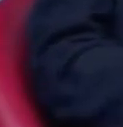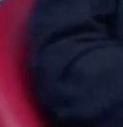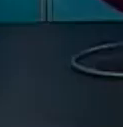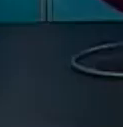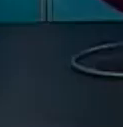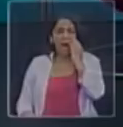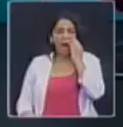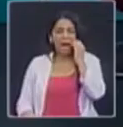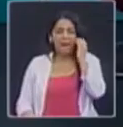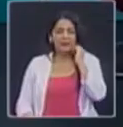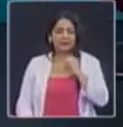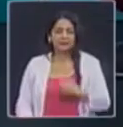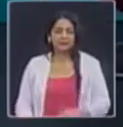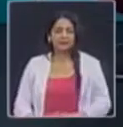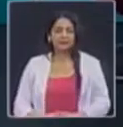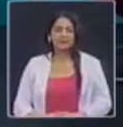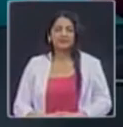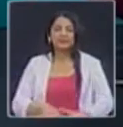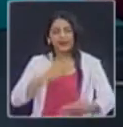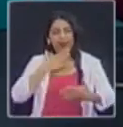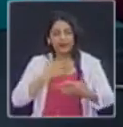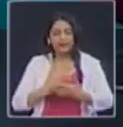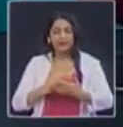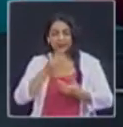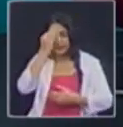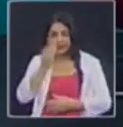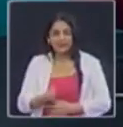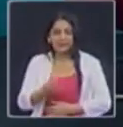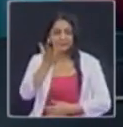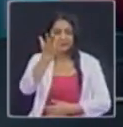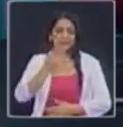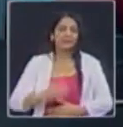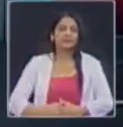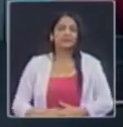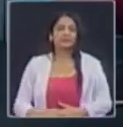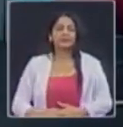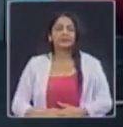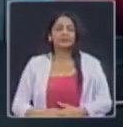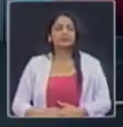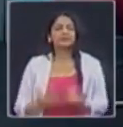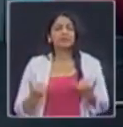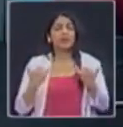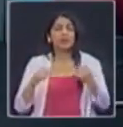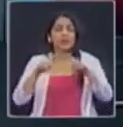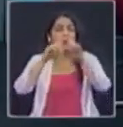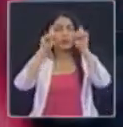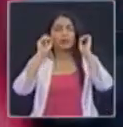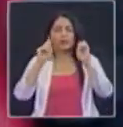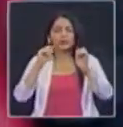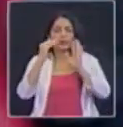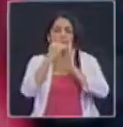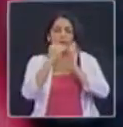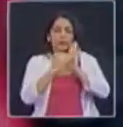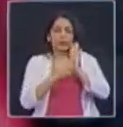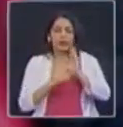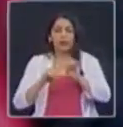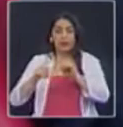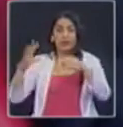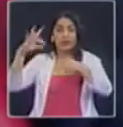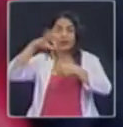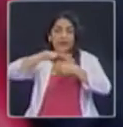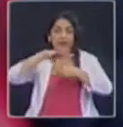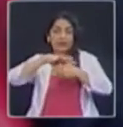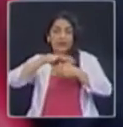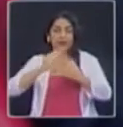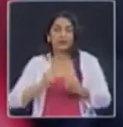por aceptar esta invitación buenos días a xavier un gusto estar como siempre aquí en telegrama hay algunas preguntas cp en obviamente de la de la consulta una